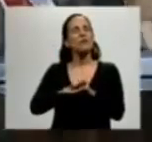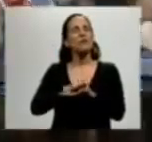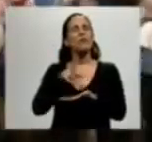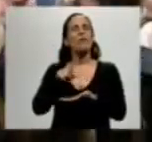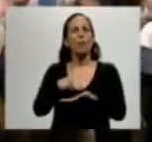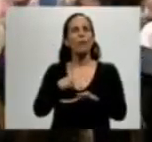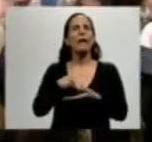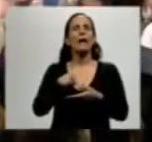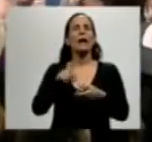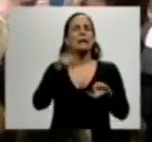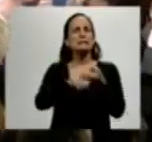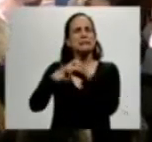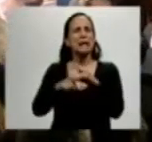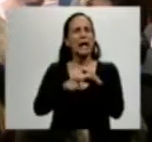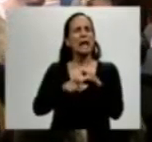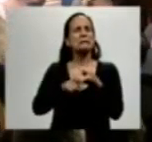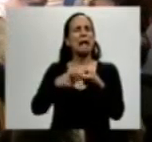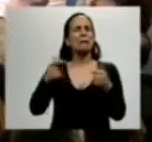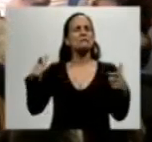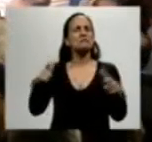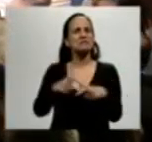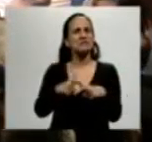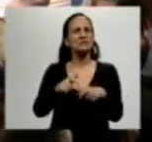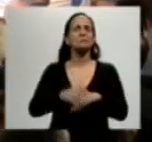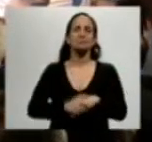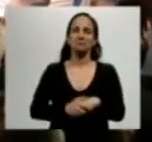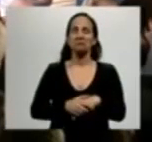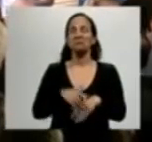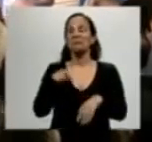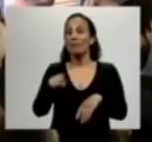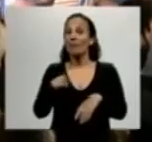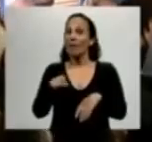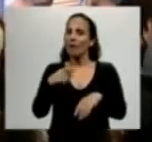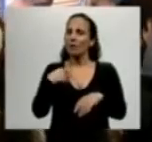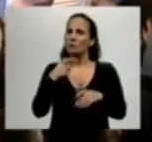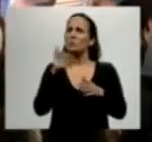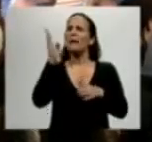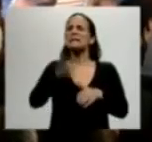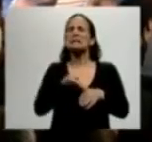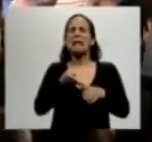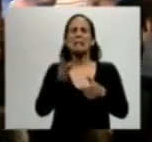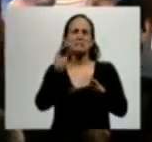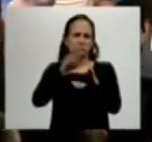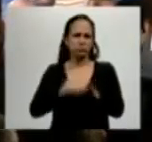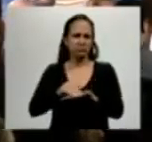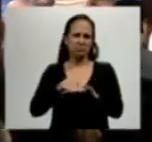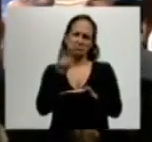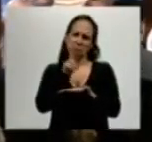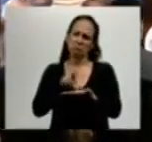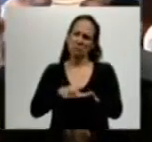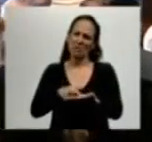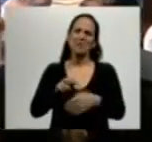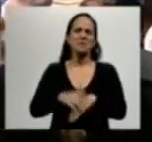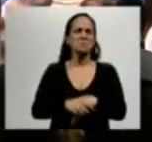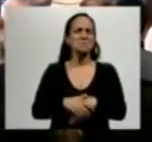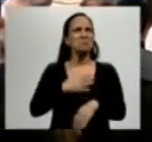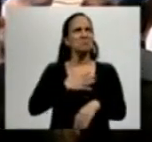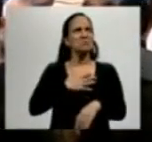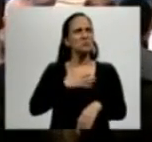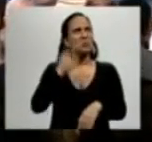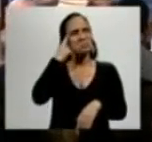se realizan menos matrimonios civiles y daban una estadística acerca de todo esto.